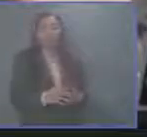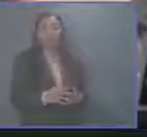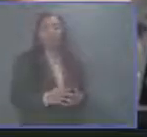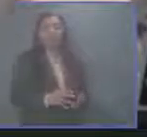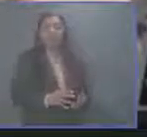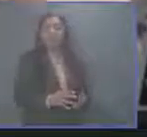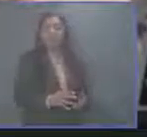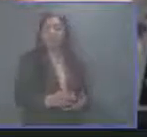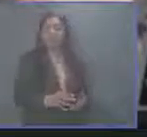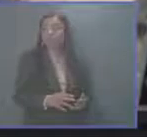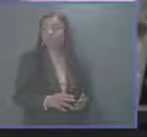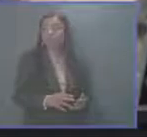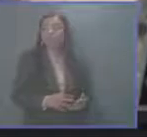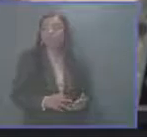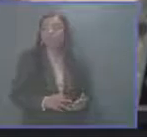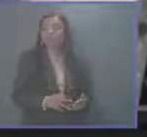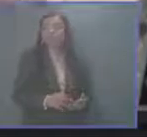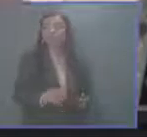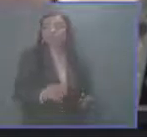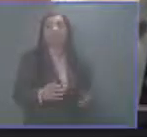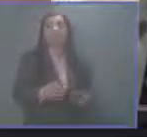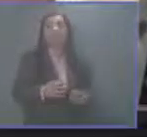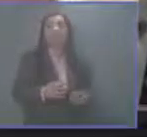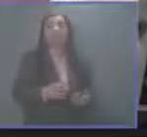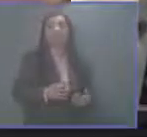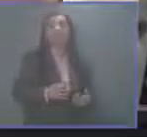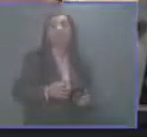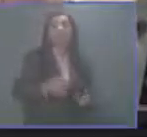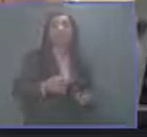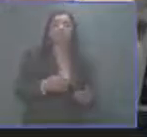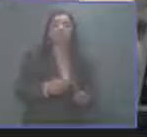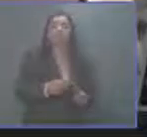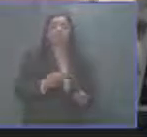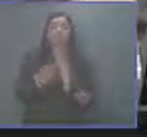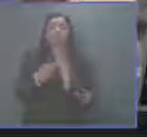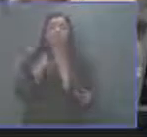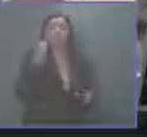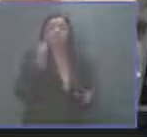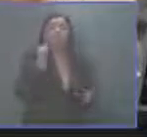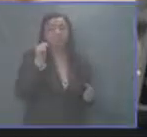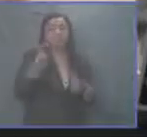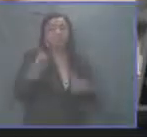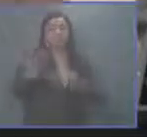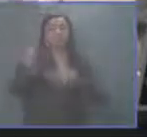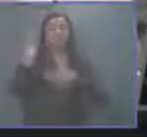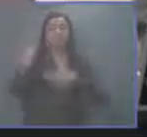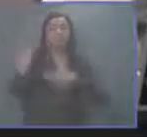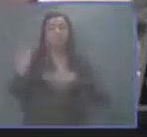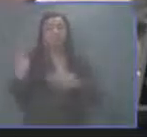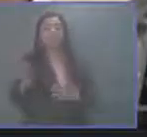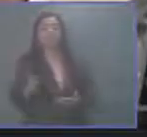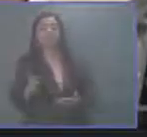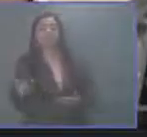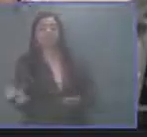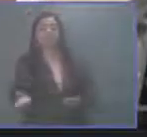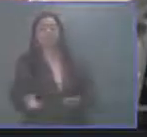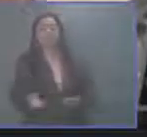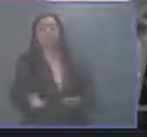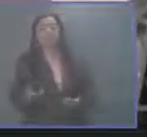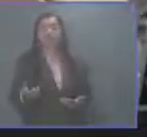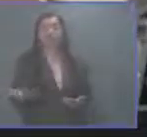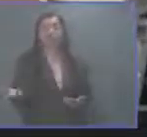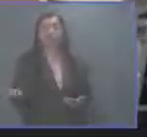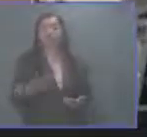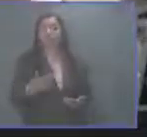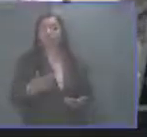ejecutivo entienda de qué procedimientos de ley que hay que cumplir en eludible mente pero sobre todo que lo